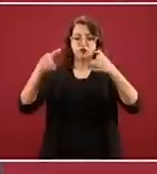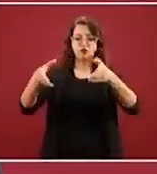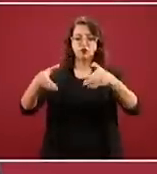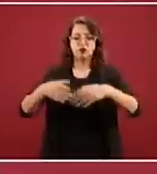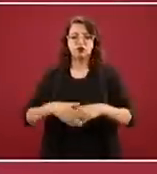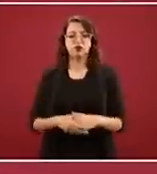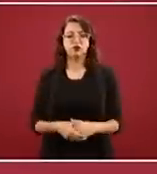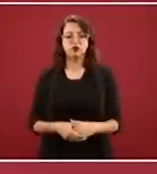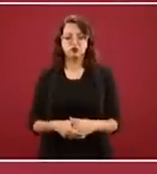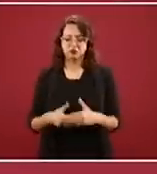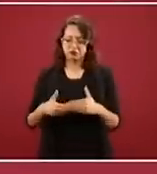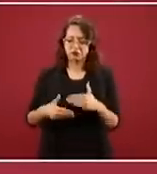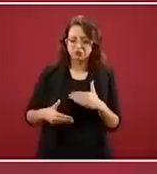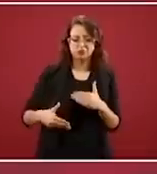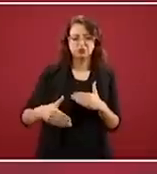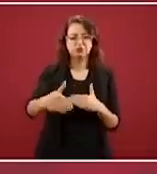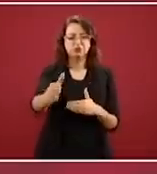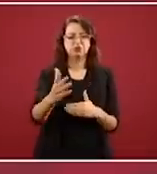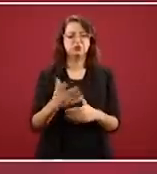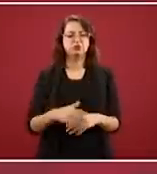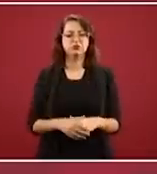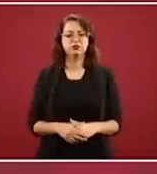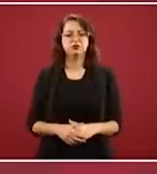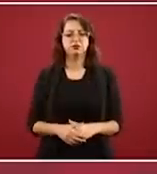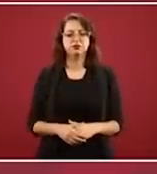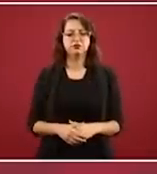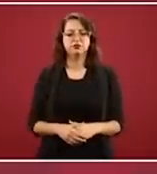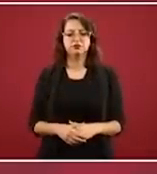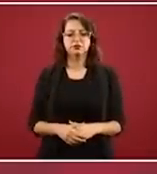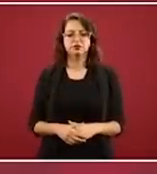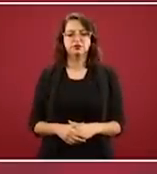que se está llevando a cabo.